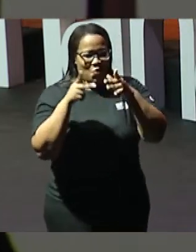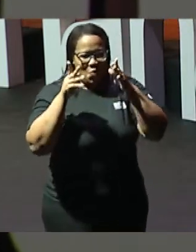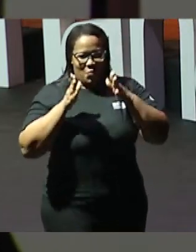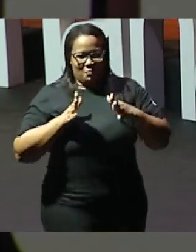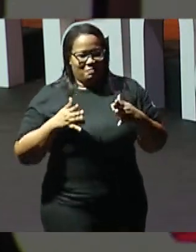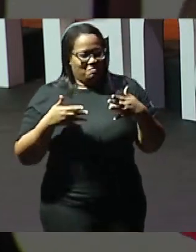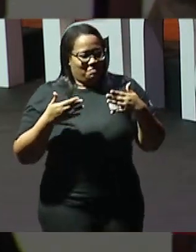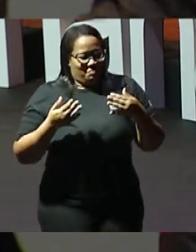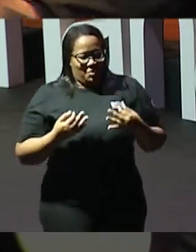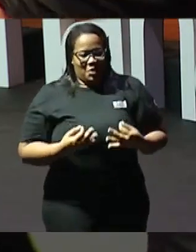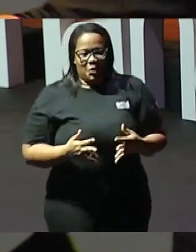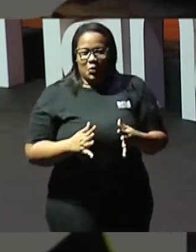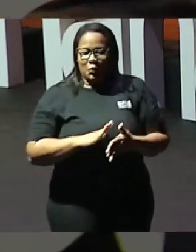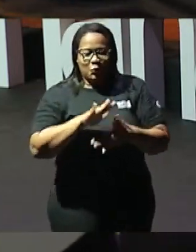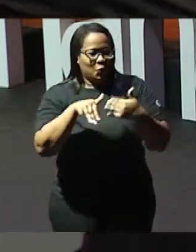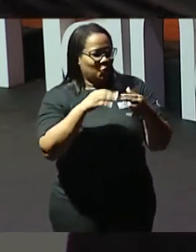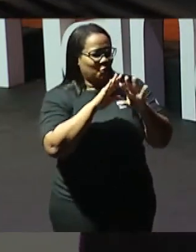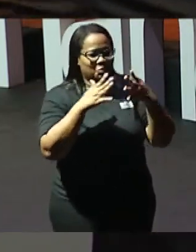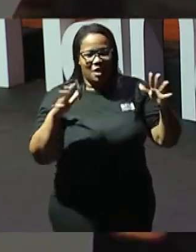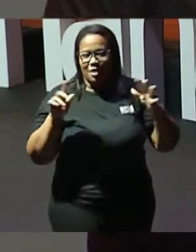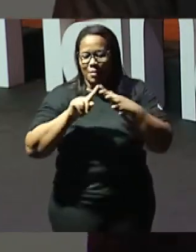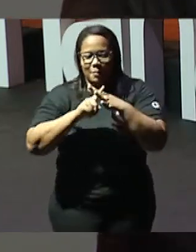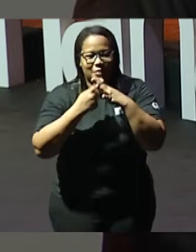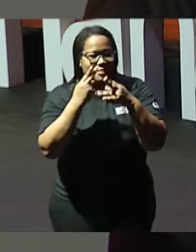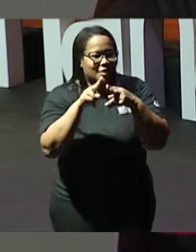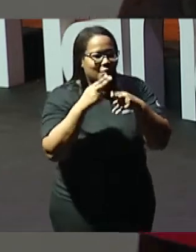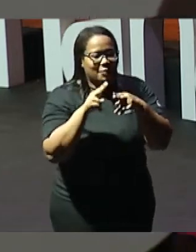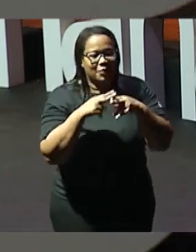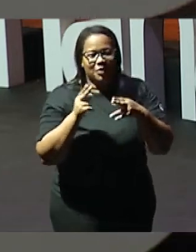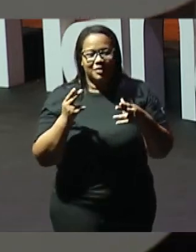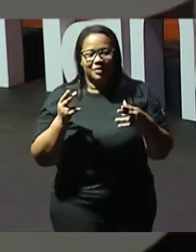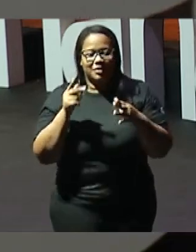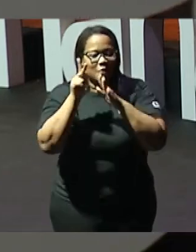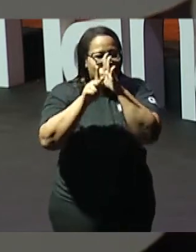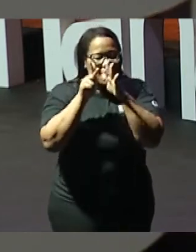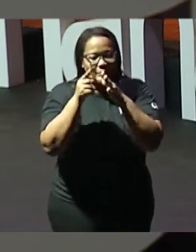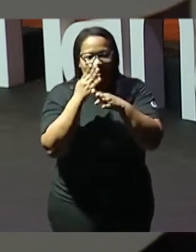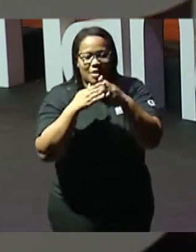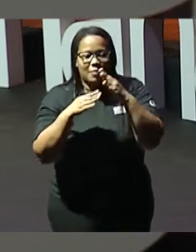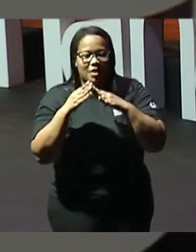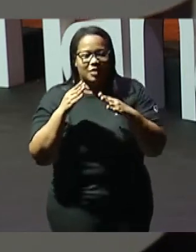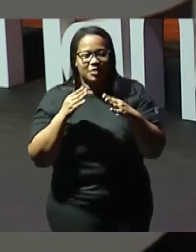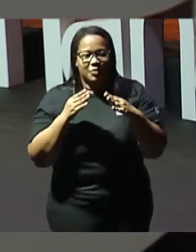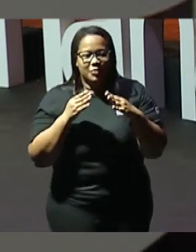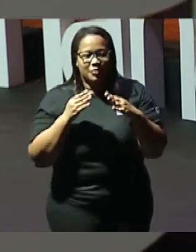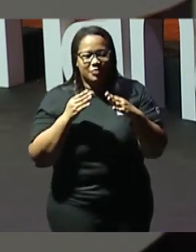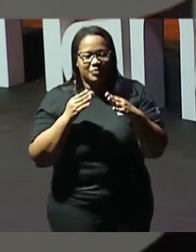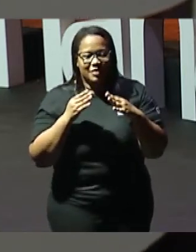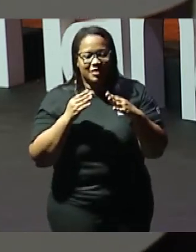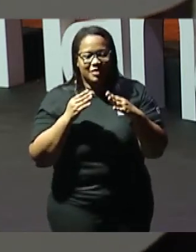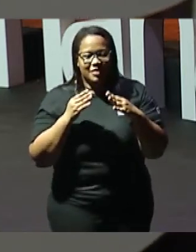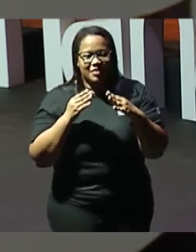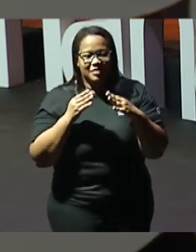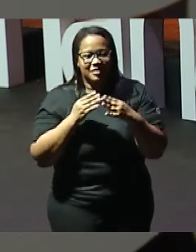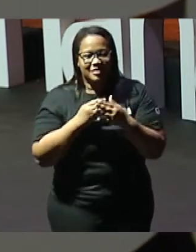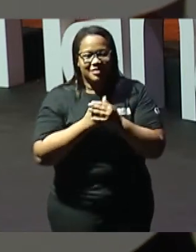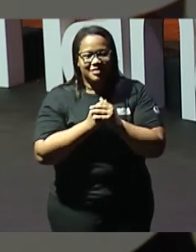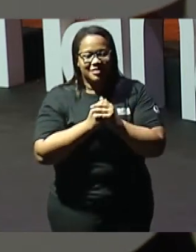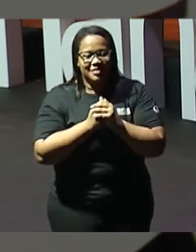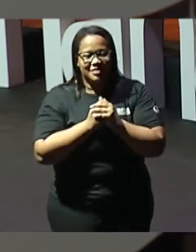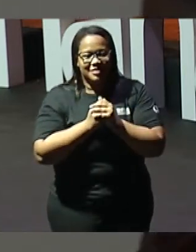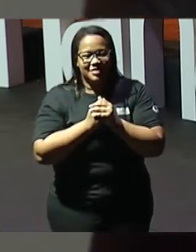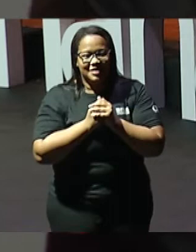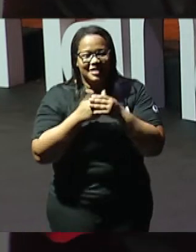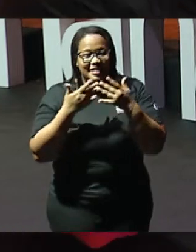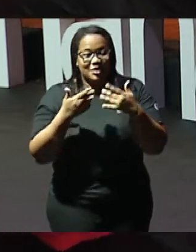tanto el mundo ahí el camarógrafo está ahí pero yo tengo una cámara en la mano y hace que el conteo regresivo yo siento te quemo porque ya yo sé que es el